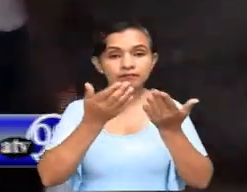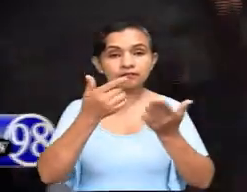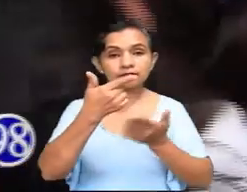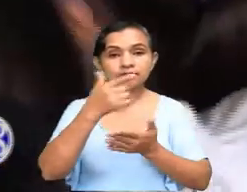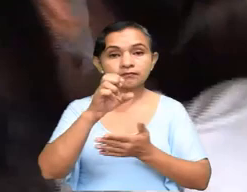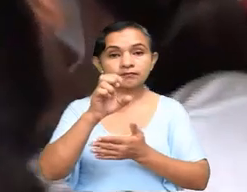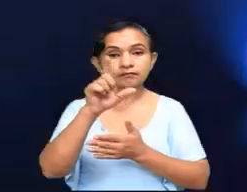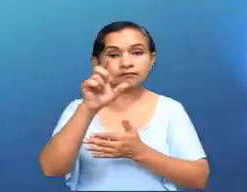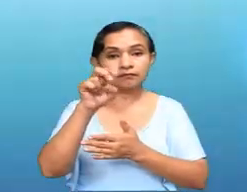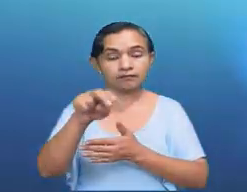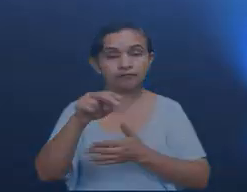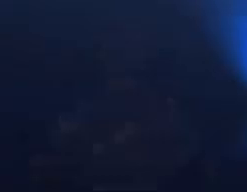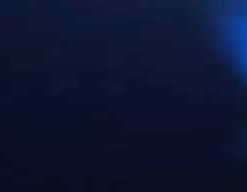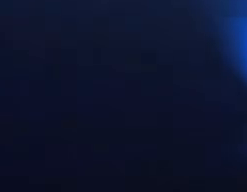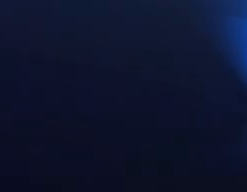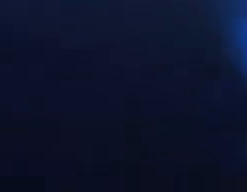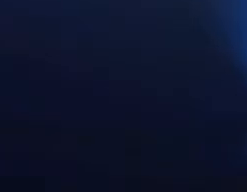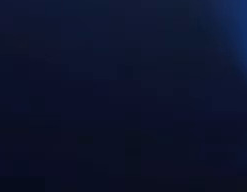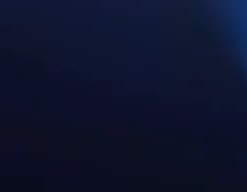Helen Suárez.